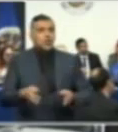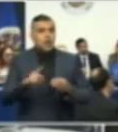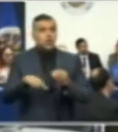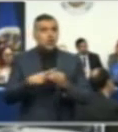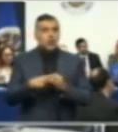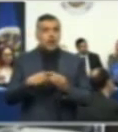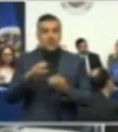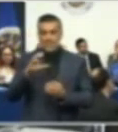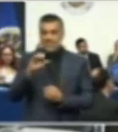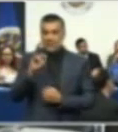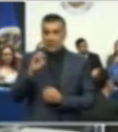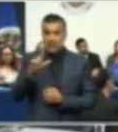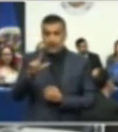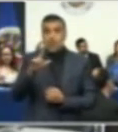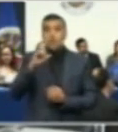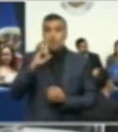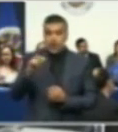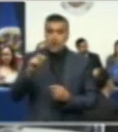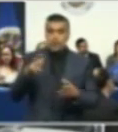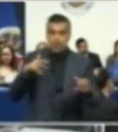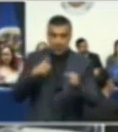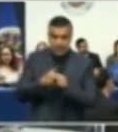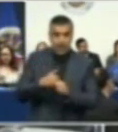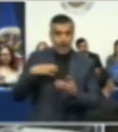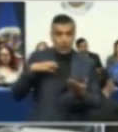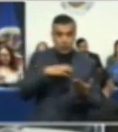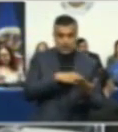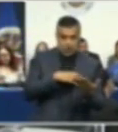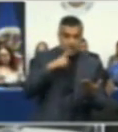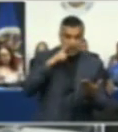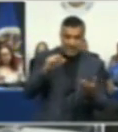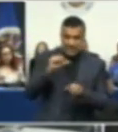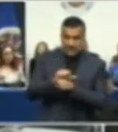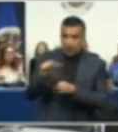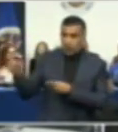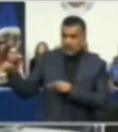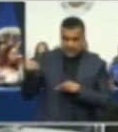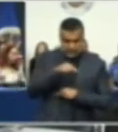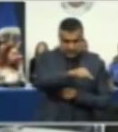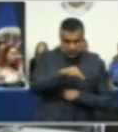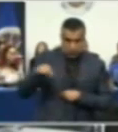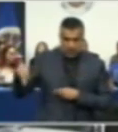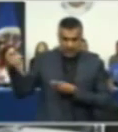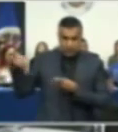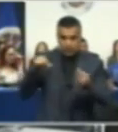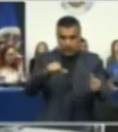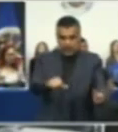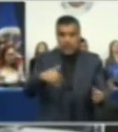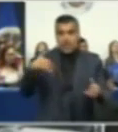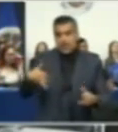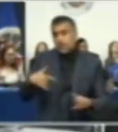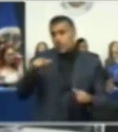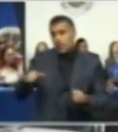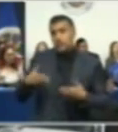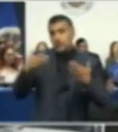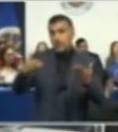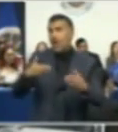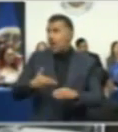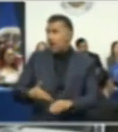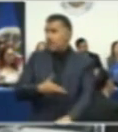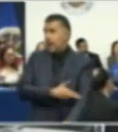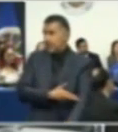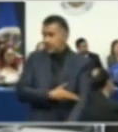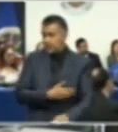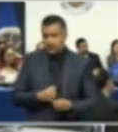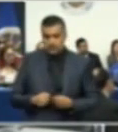de las reformas al Código Civil para canalizarlas a la Comisión, para que el trabajo pueda fluir y permitirnos, como en otros espacios, poder presentar avances normativos